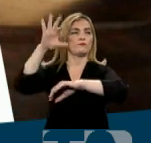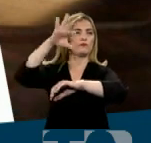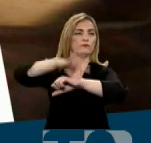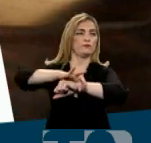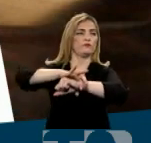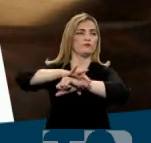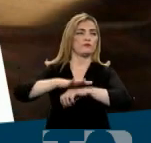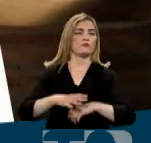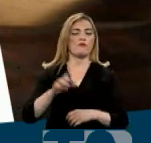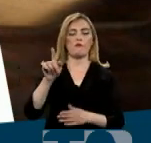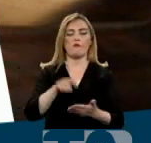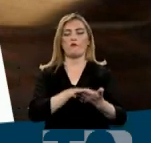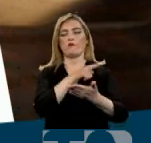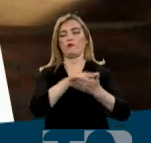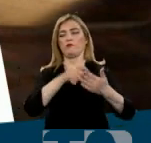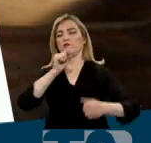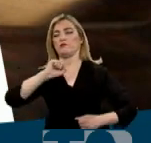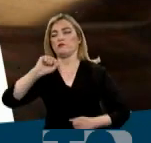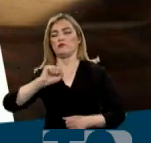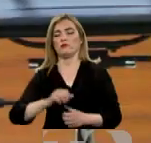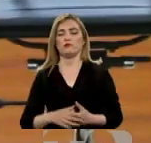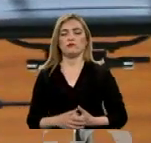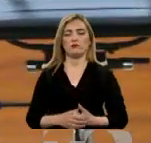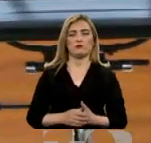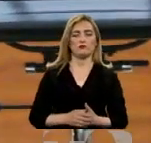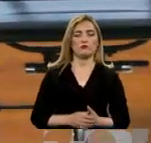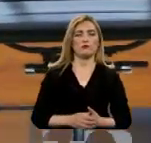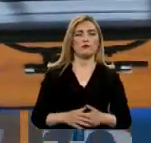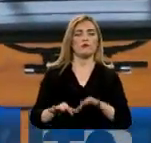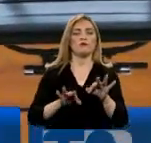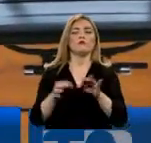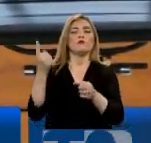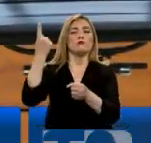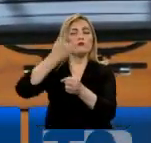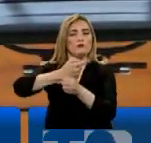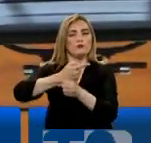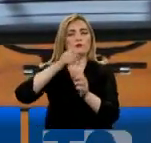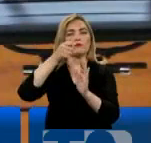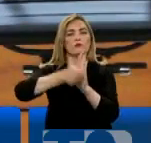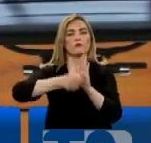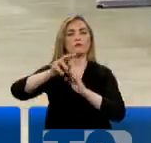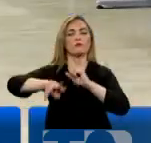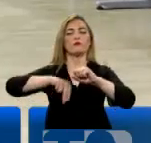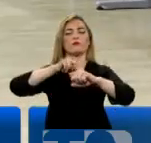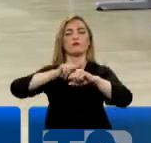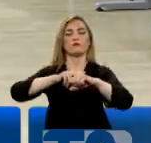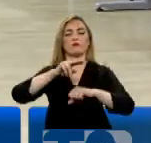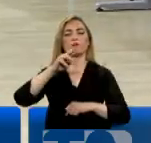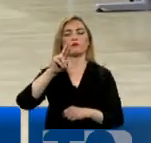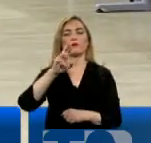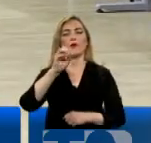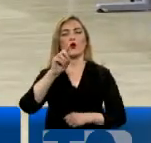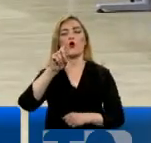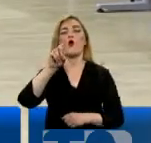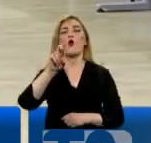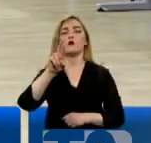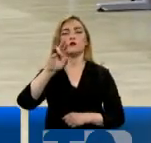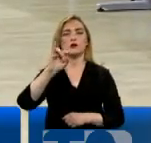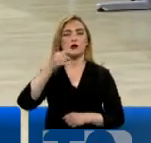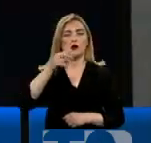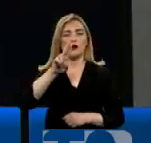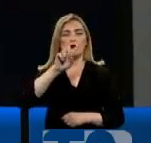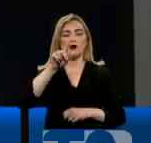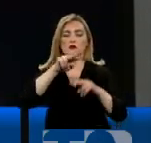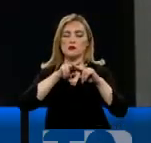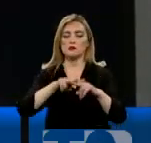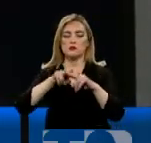grillete electrónico y prohibición de salida del país. Así lo dispuso el juez nacional Marco Rodríguez en una audiencia de revisión de medidas, en la que